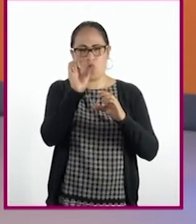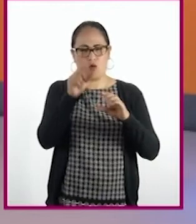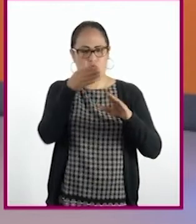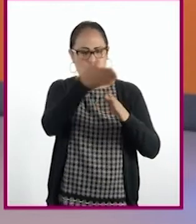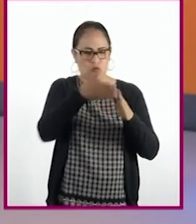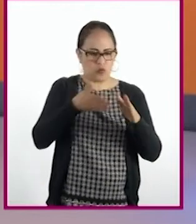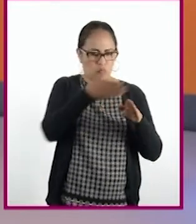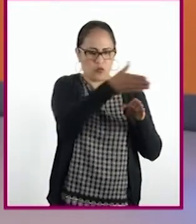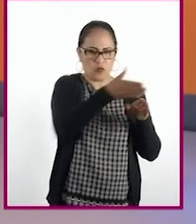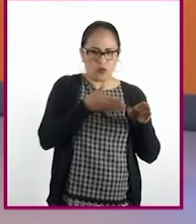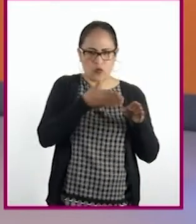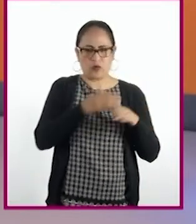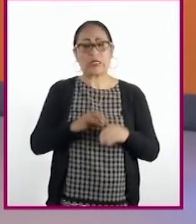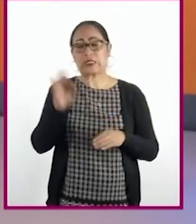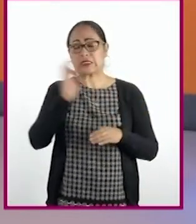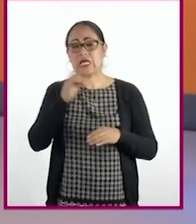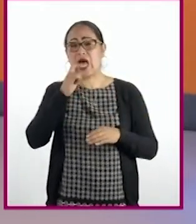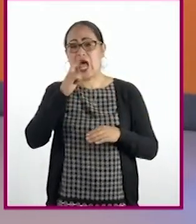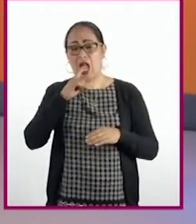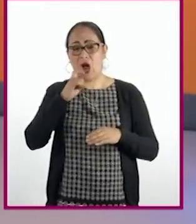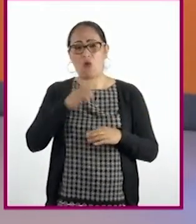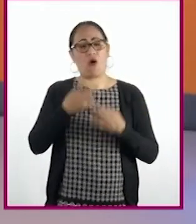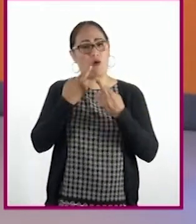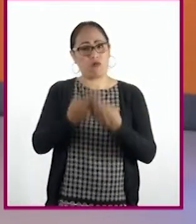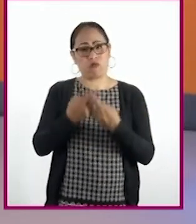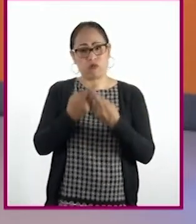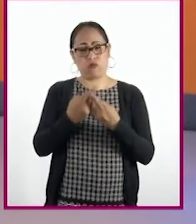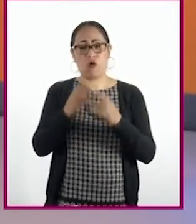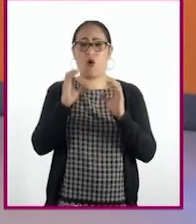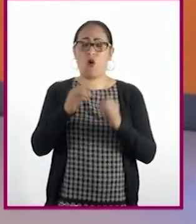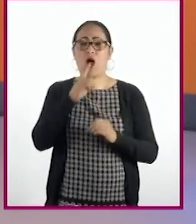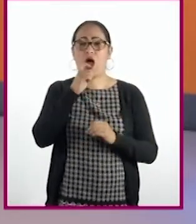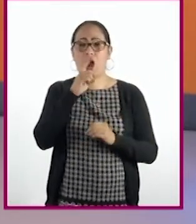de agua o mucho o poco y